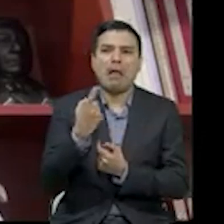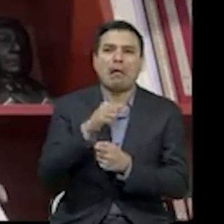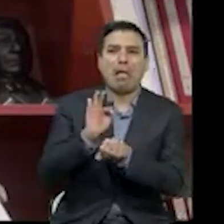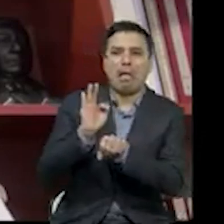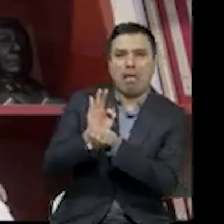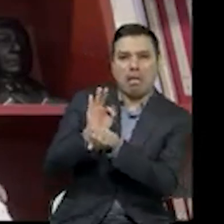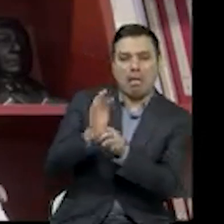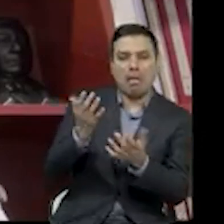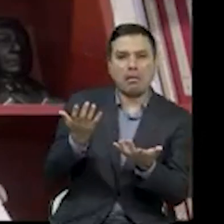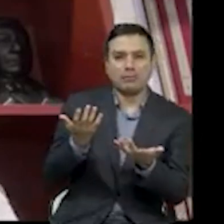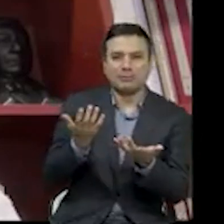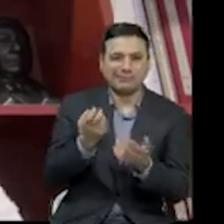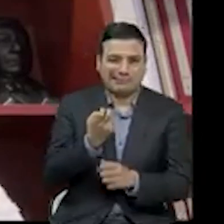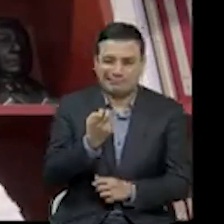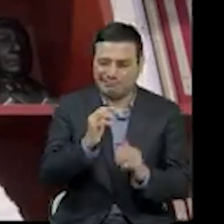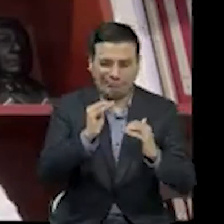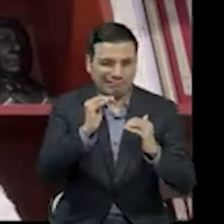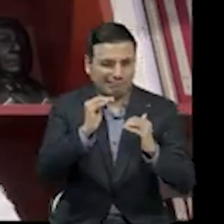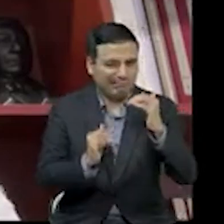inequidades,